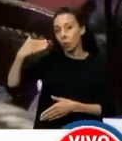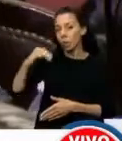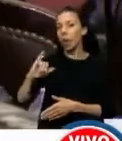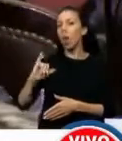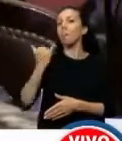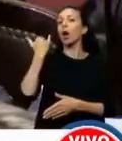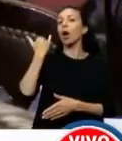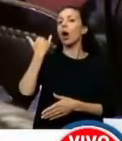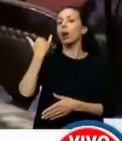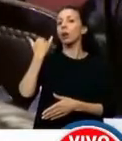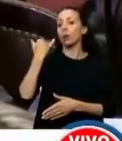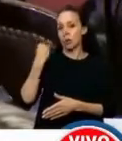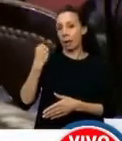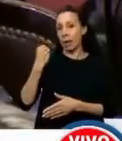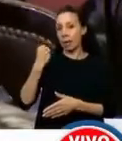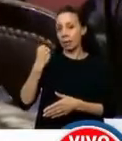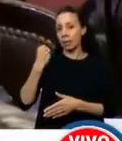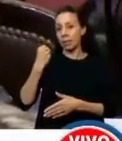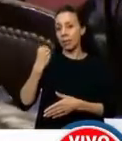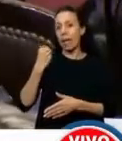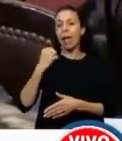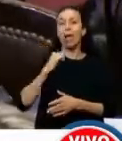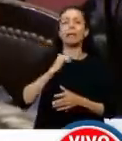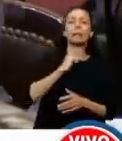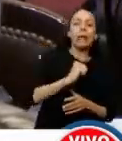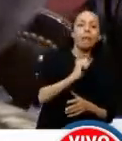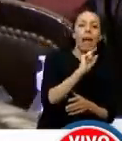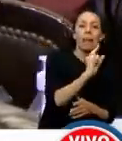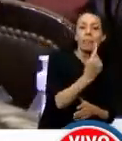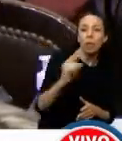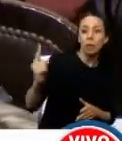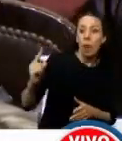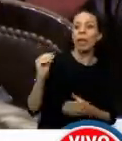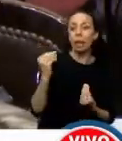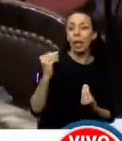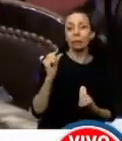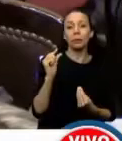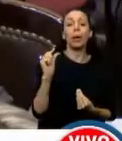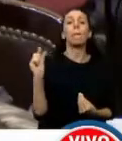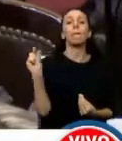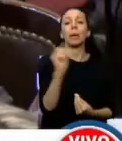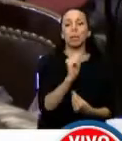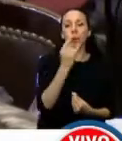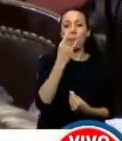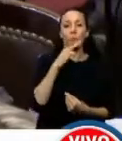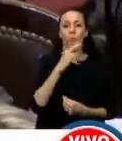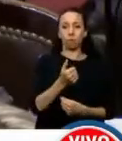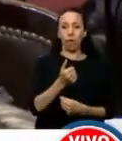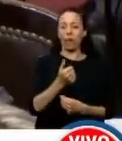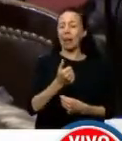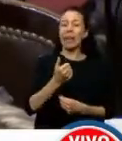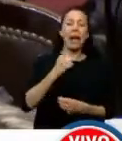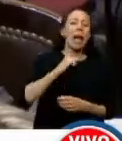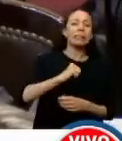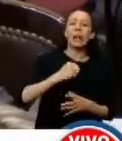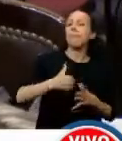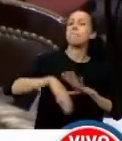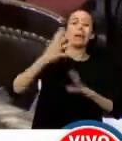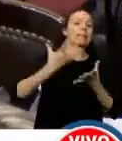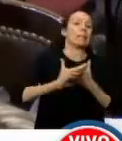algunos sectores del oficialismo. ¿Sentís que esto fue así? ¿Sentís que lo que ocurrió puede cambiar algo en eso? ¿Cómo lo sentís respecto a los proyectos de ley?